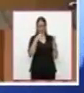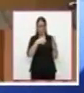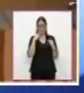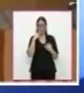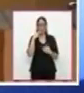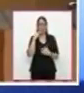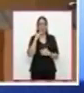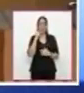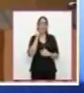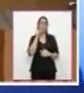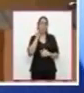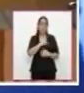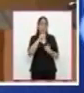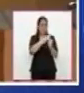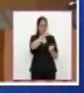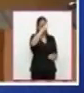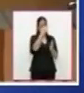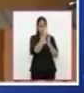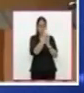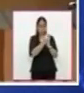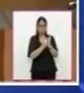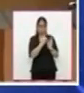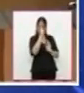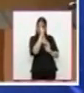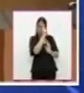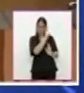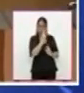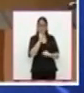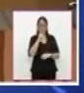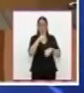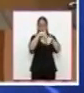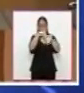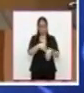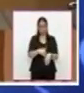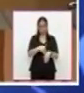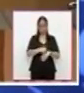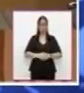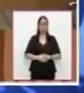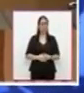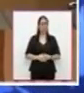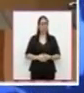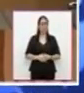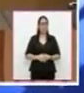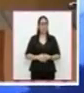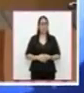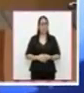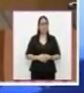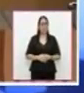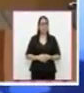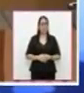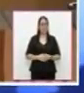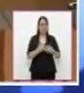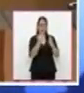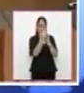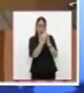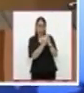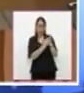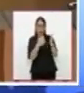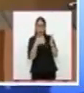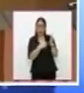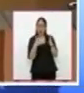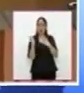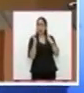tarde normativamente, porque la propia Constitución dice que no se pueden hacer cambios sustantivos a las